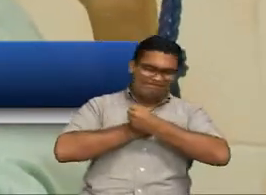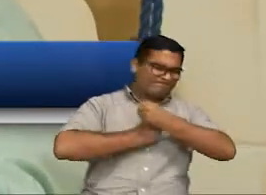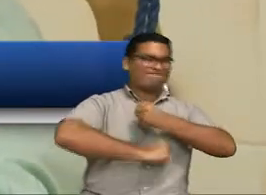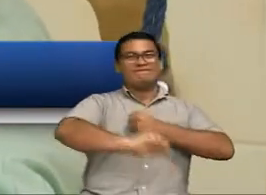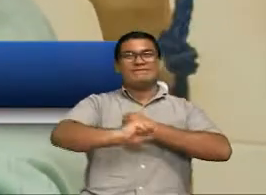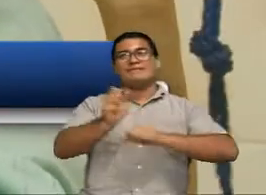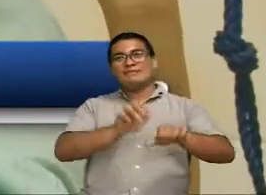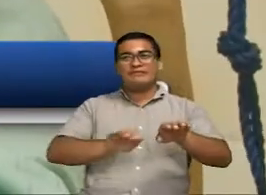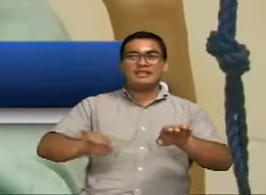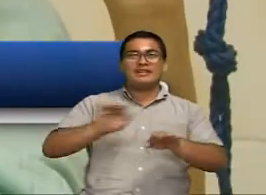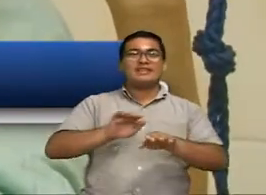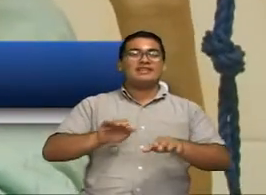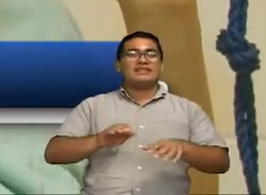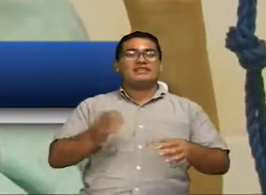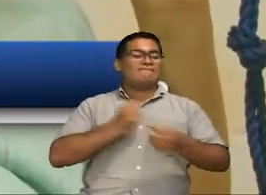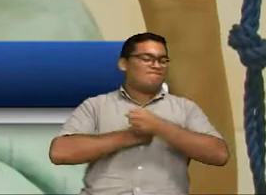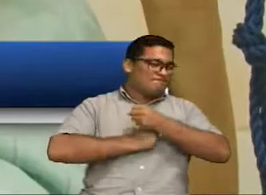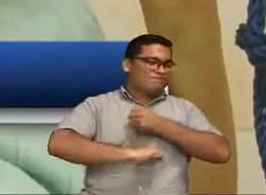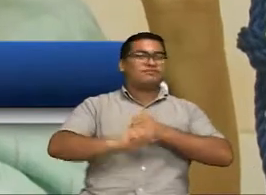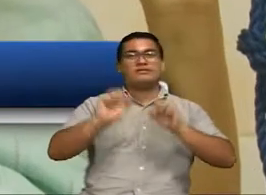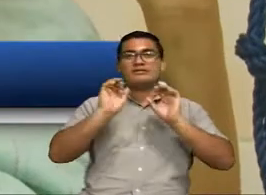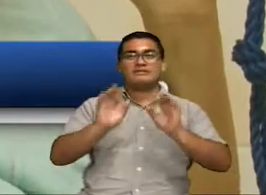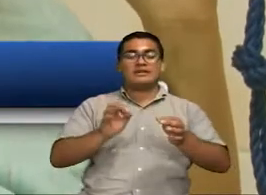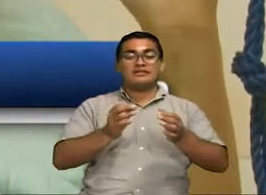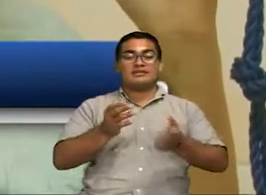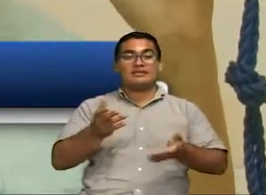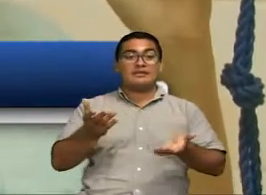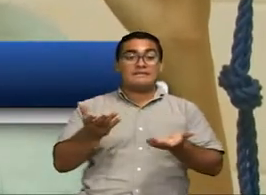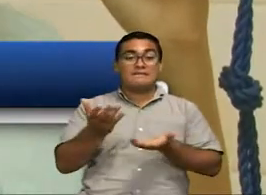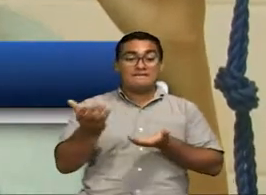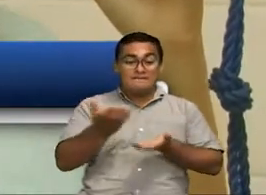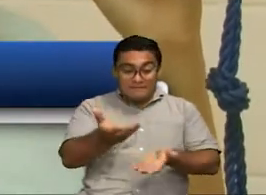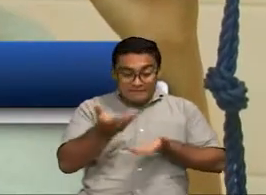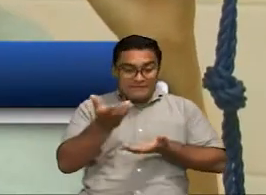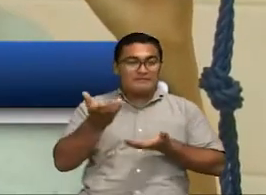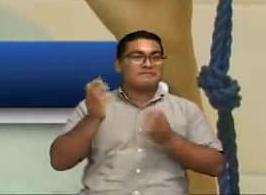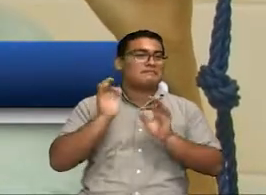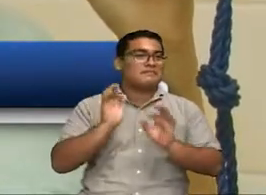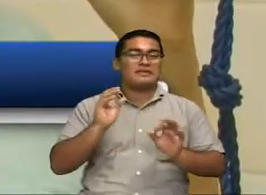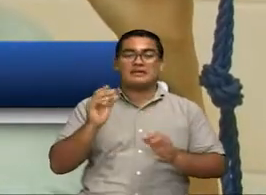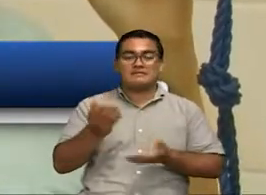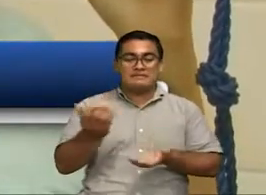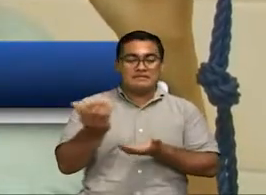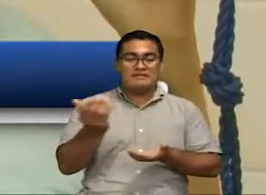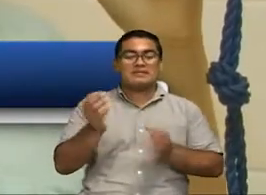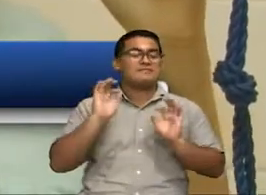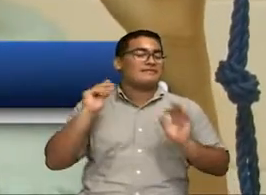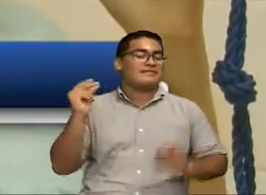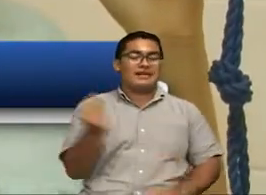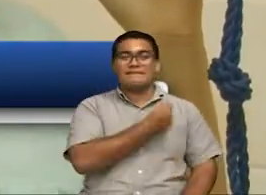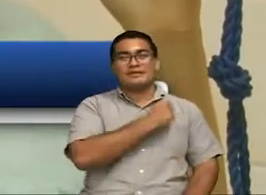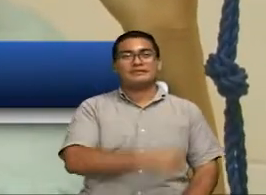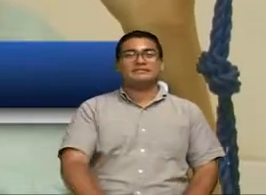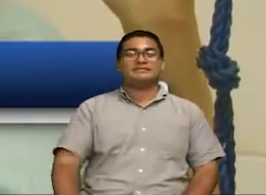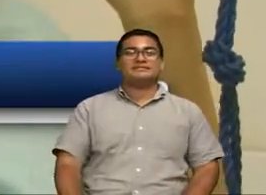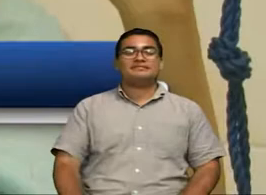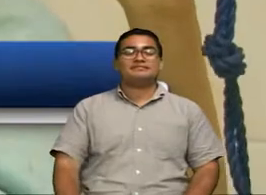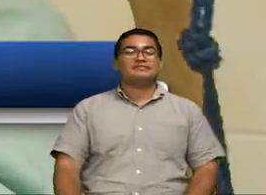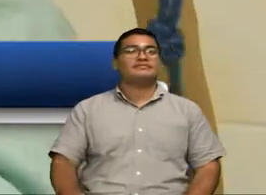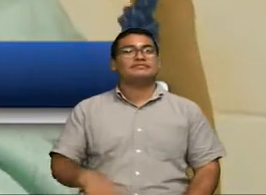que el pujo dure más, tenga mayor efectividad al momento de la contracción. Entonces el bebé sale más rápido.